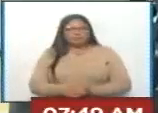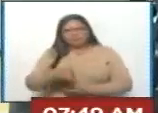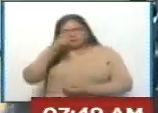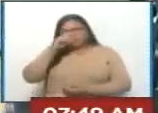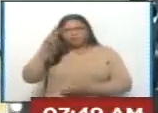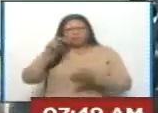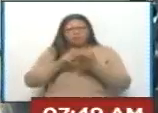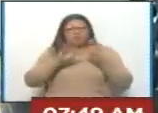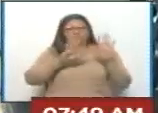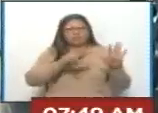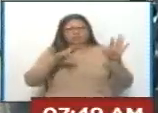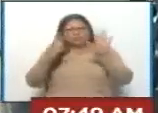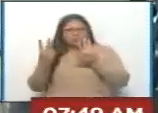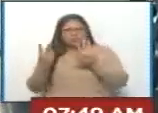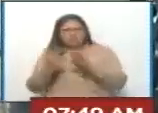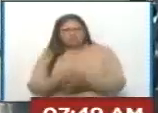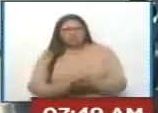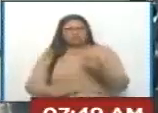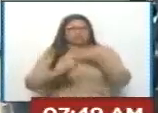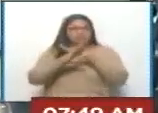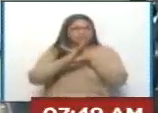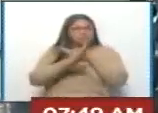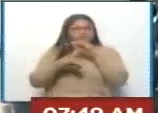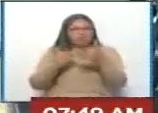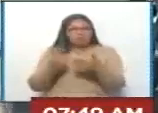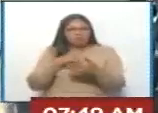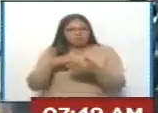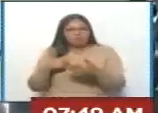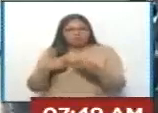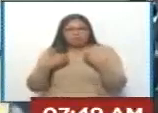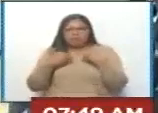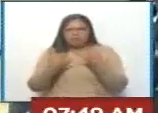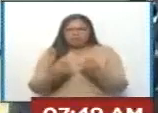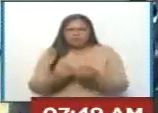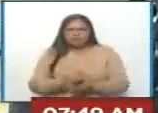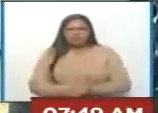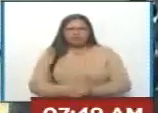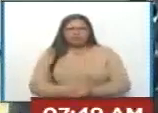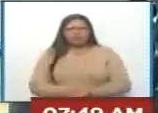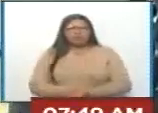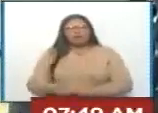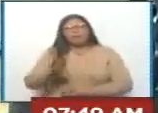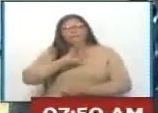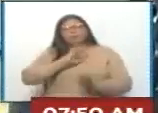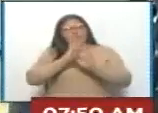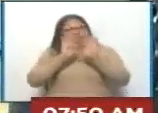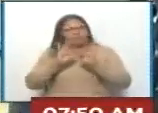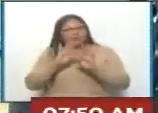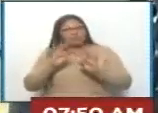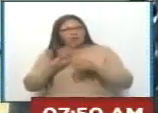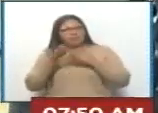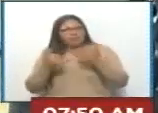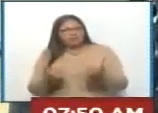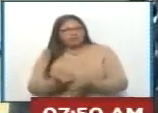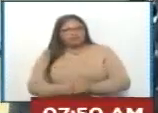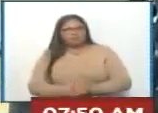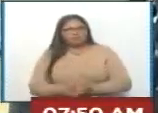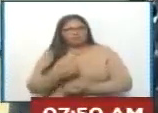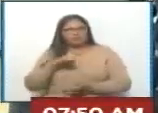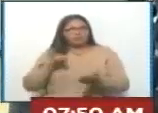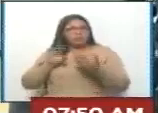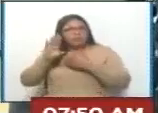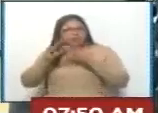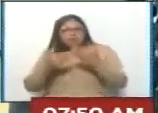con las sanciones y con esa escalada de injerencia de norteamericana, yanqui, en nuestro país, y